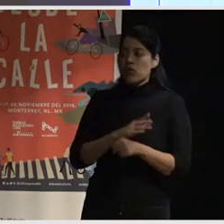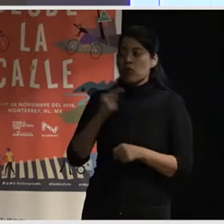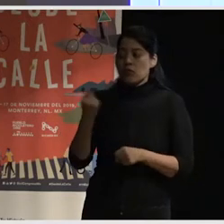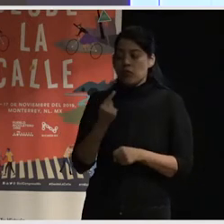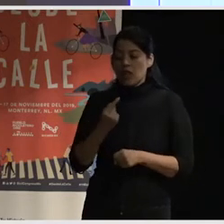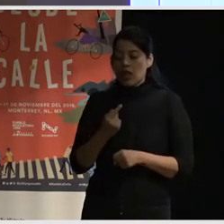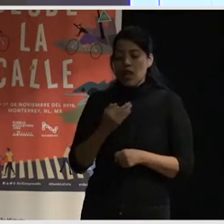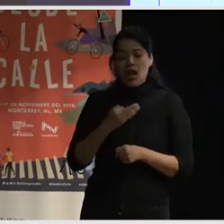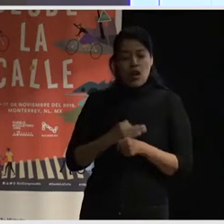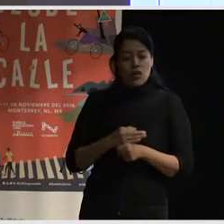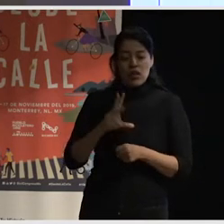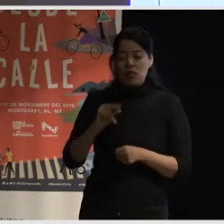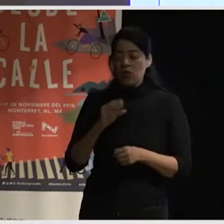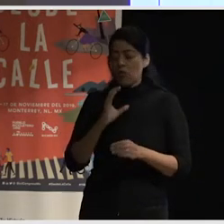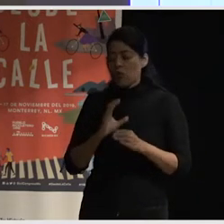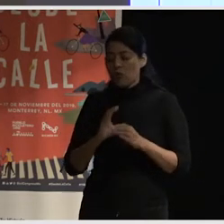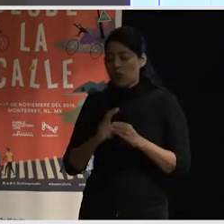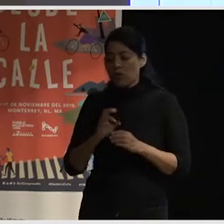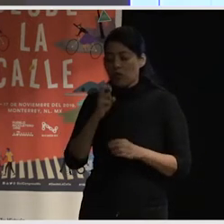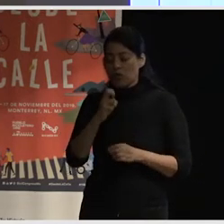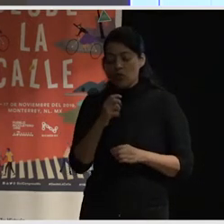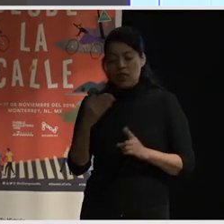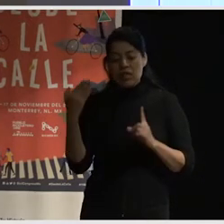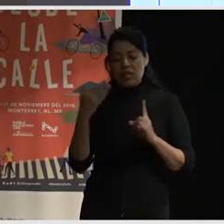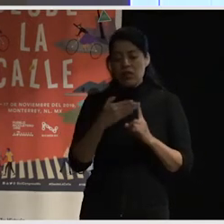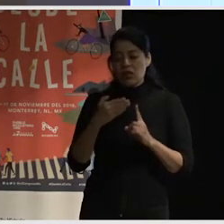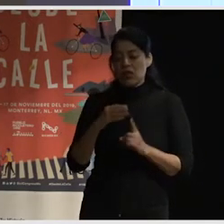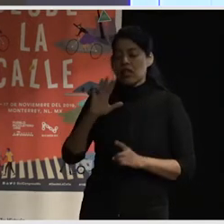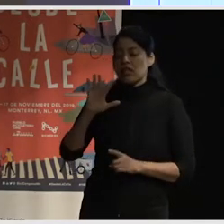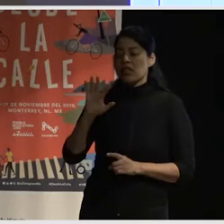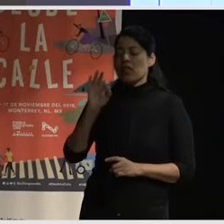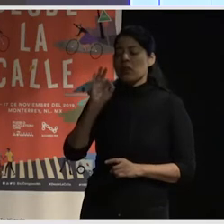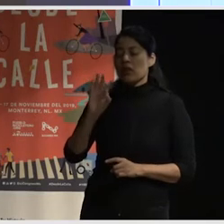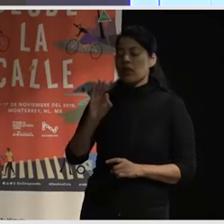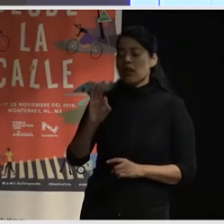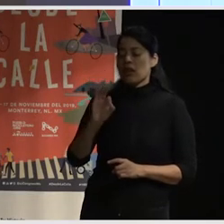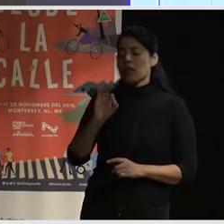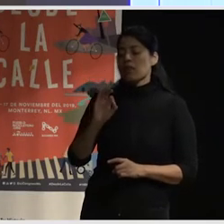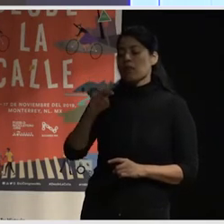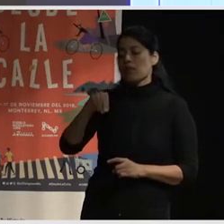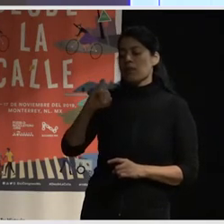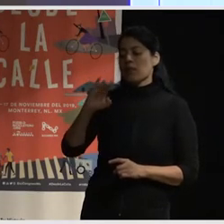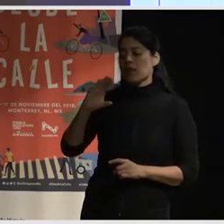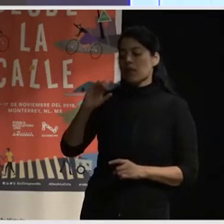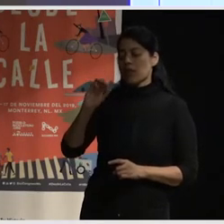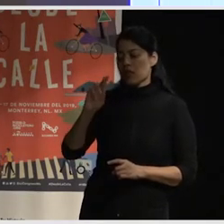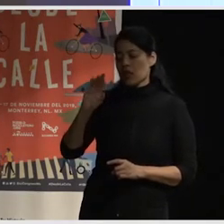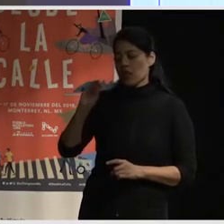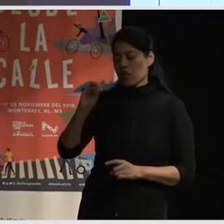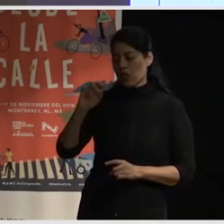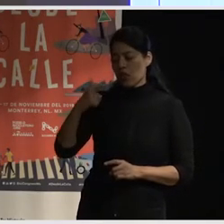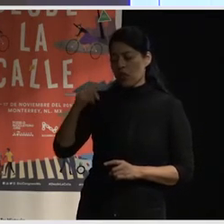ni siquiera estamos cumpliendo con este con este panorama de 50 microgramos por metro cúbico sino tenemos muchísima